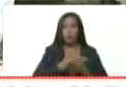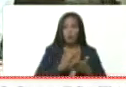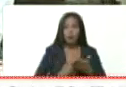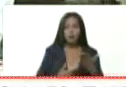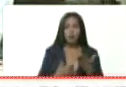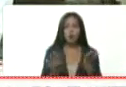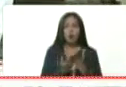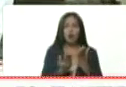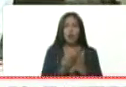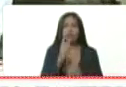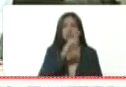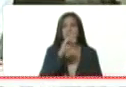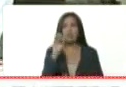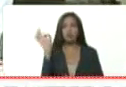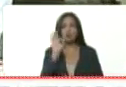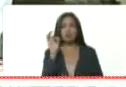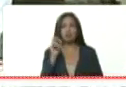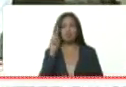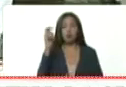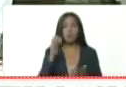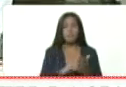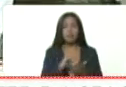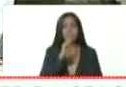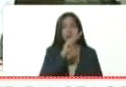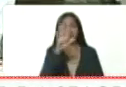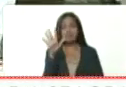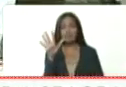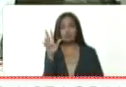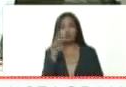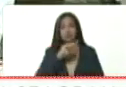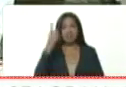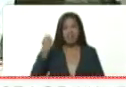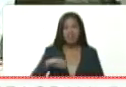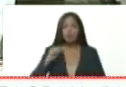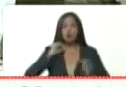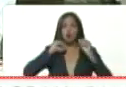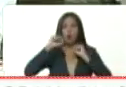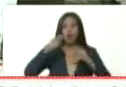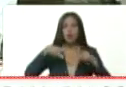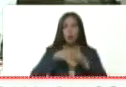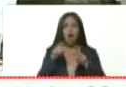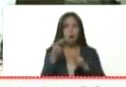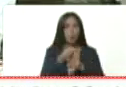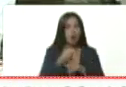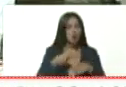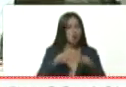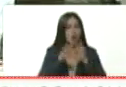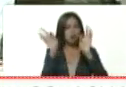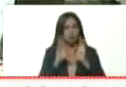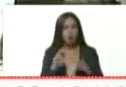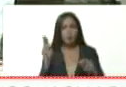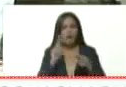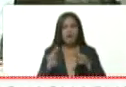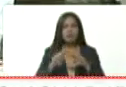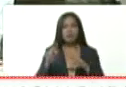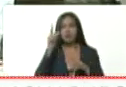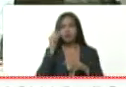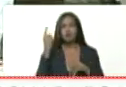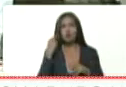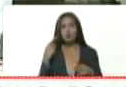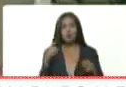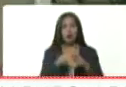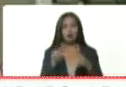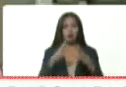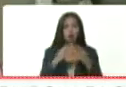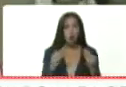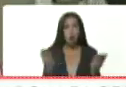100% 2025 y tenemos que lograrlo aristóbulo ir a buscar niños niñas todos tienen que estar